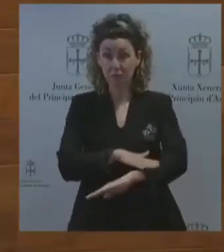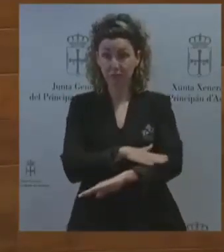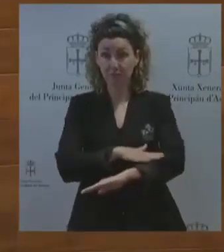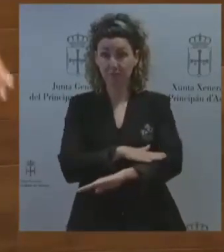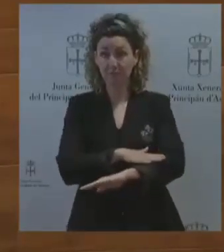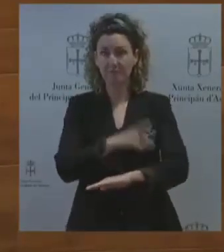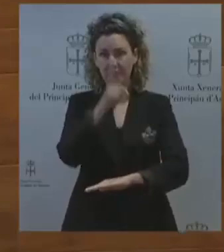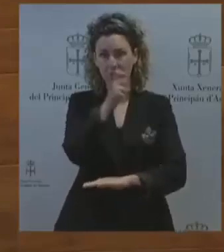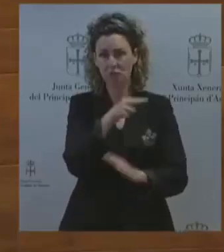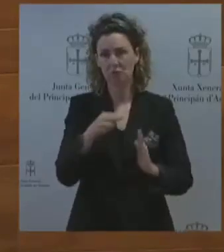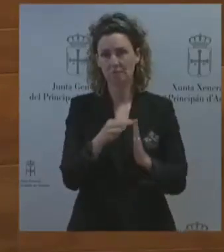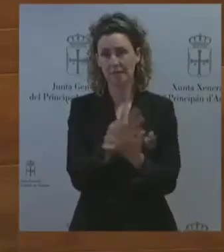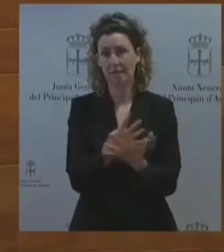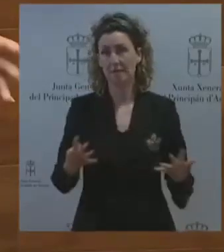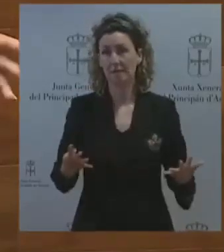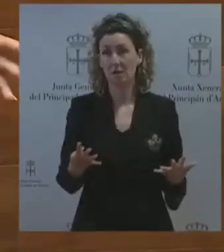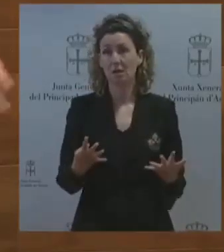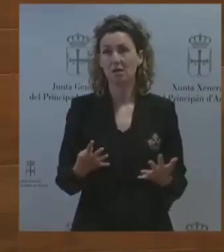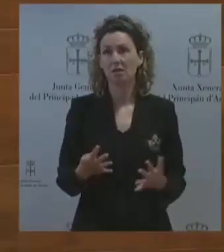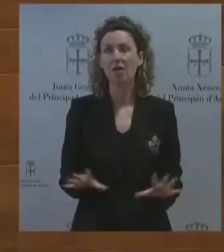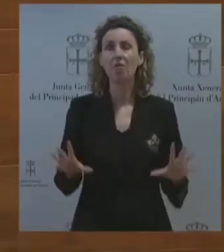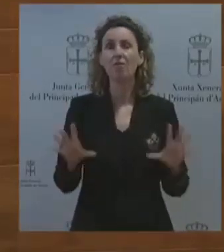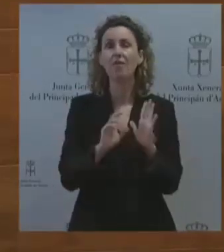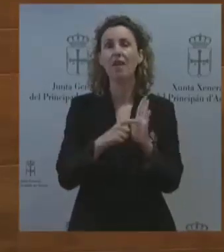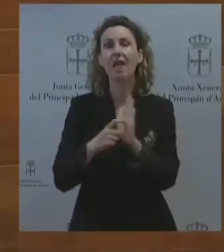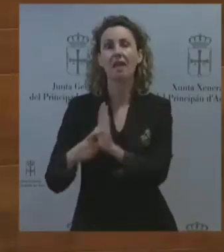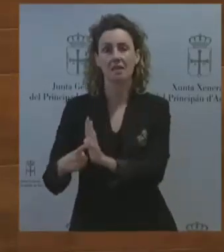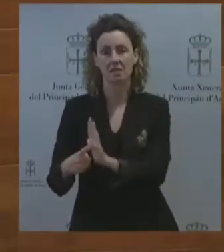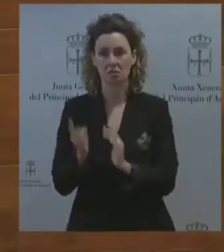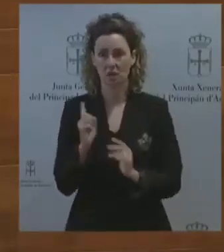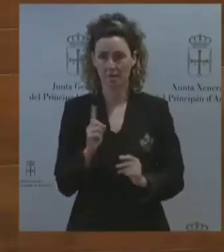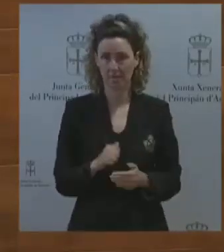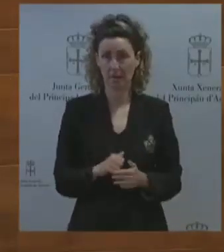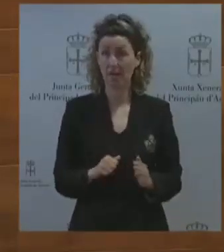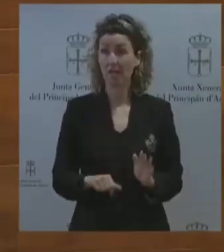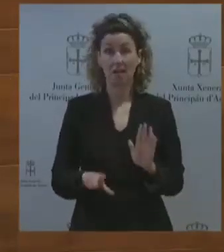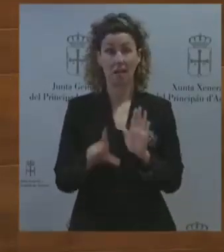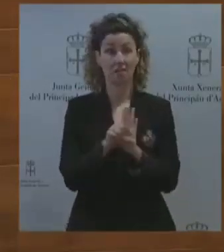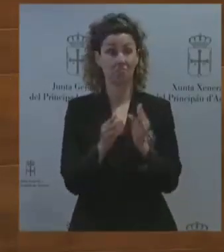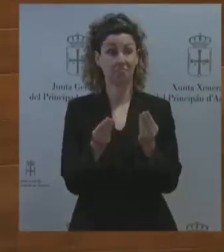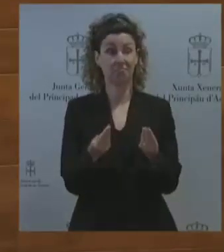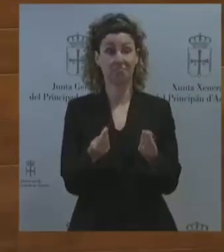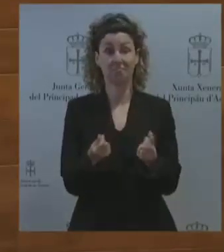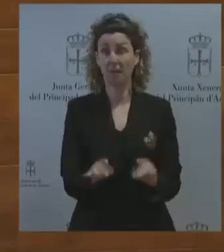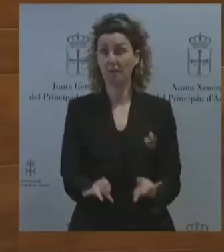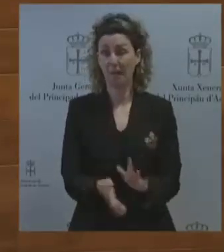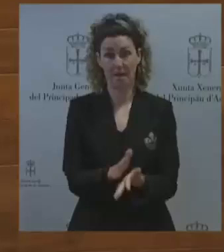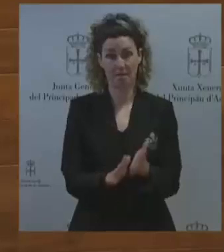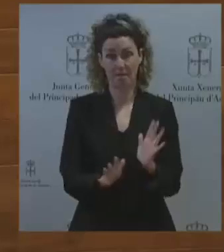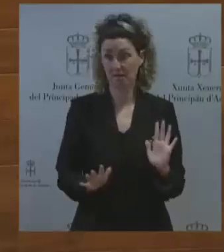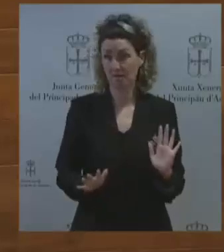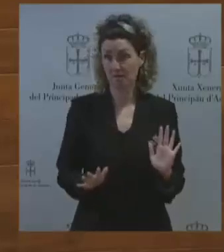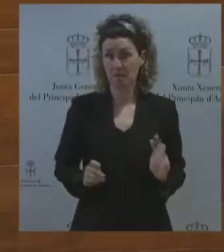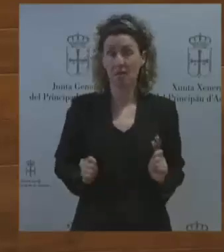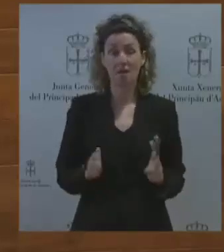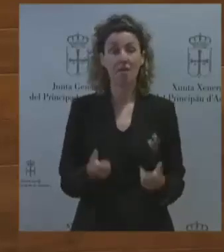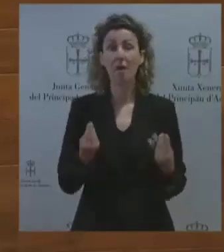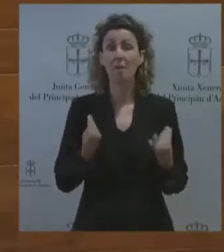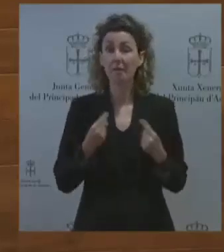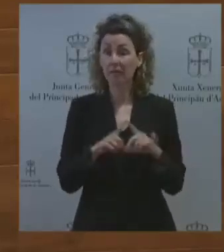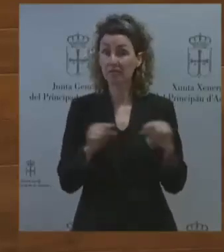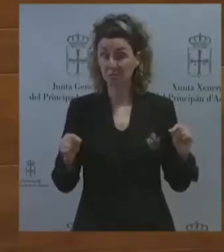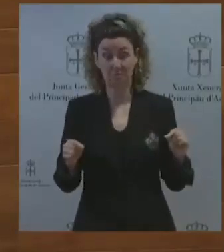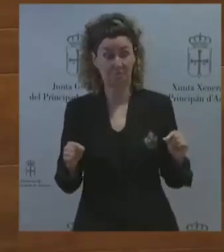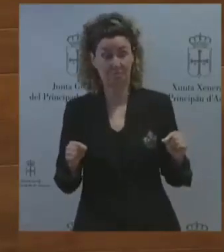10 leyes. Unas leyes que no han servido en ningún caso para mejorar la vida de los asturianos, unas leyes muy alejadas de